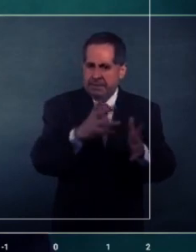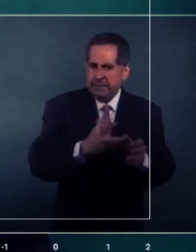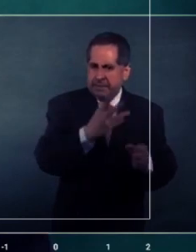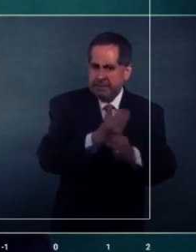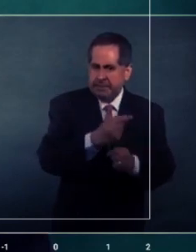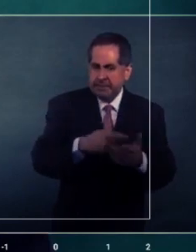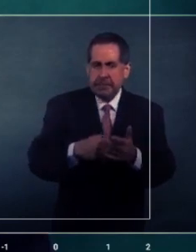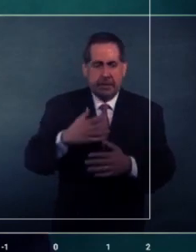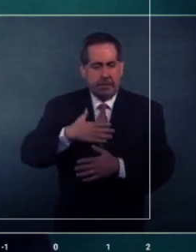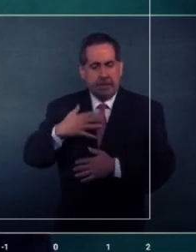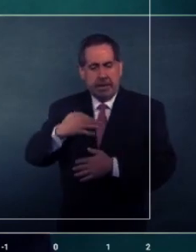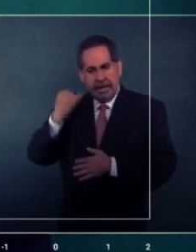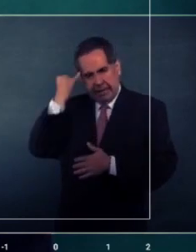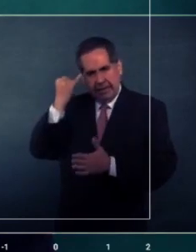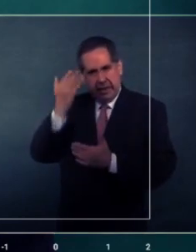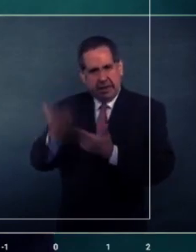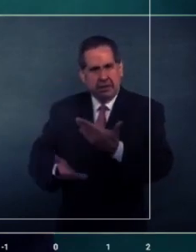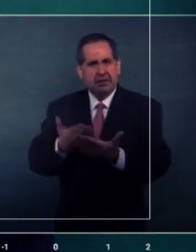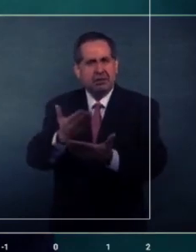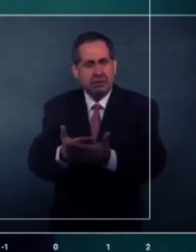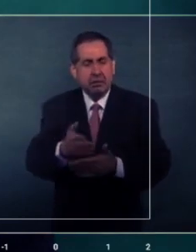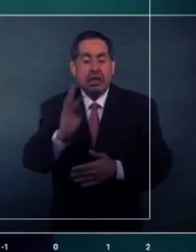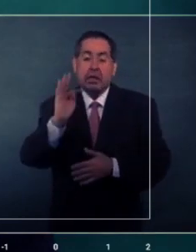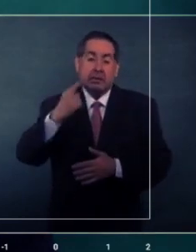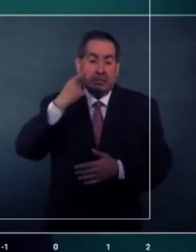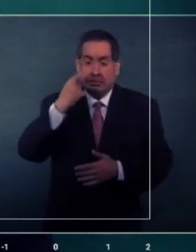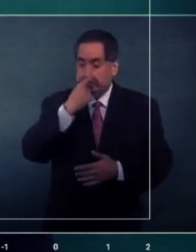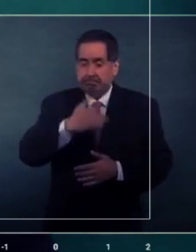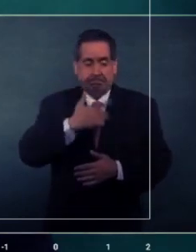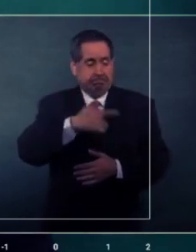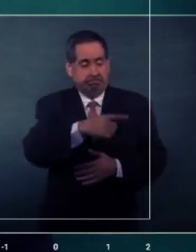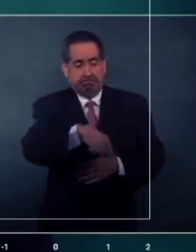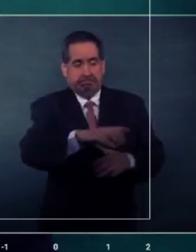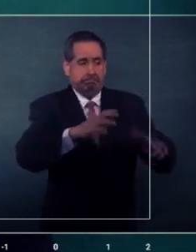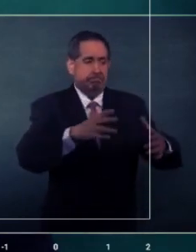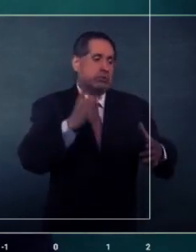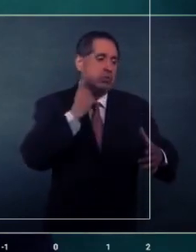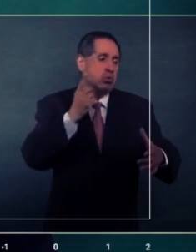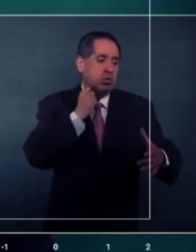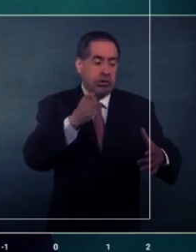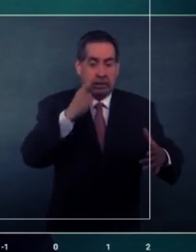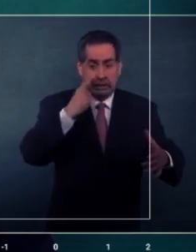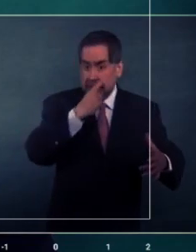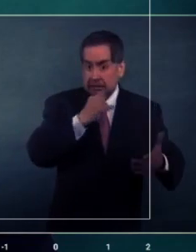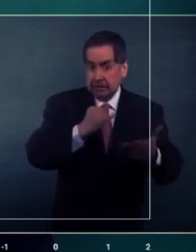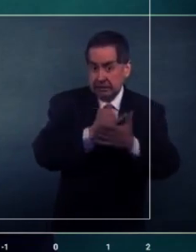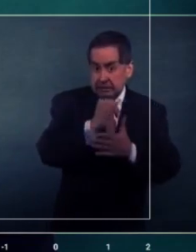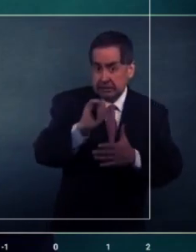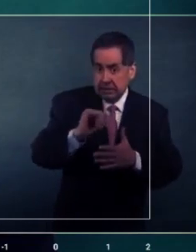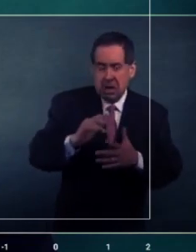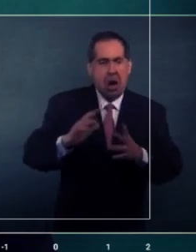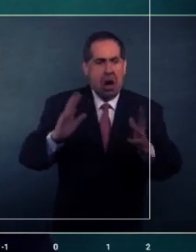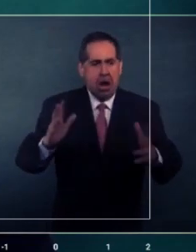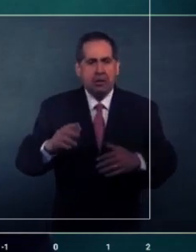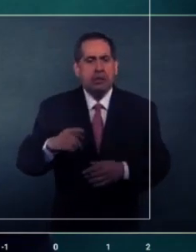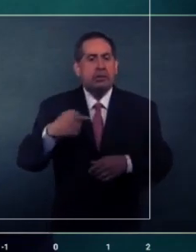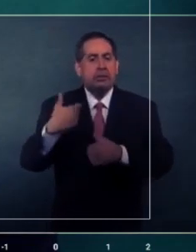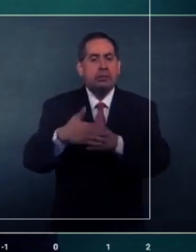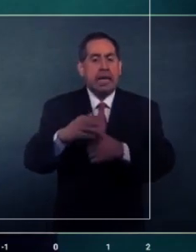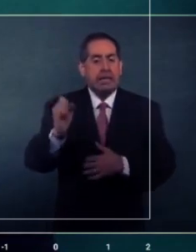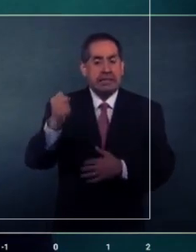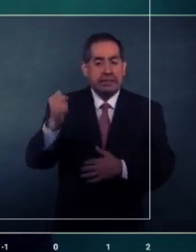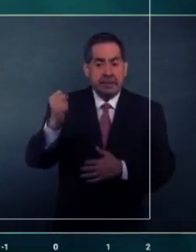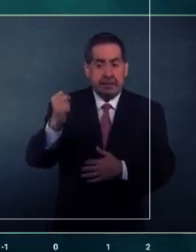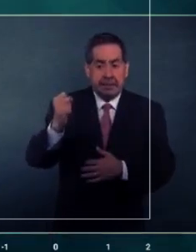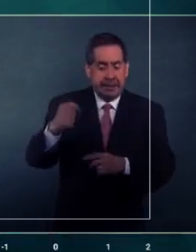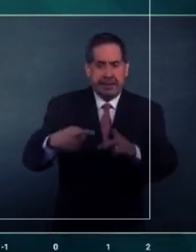iniciativa en aprobarse si así lo deciden los legisladores que en septiembre ya